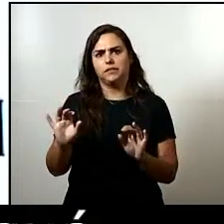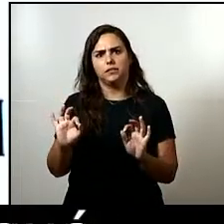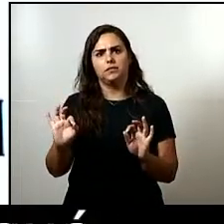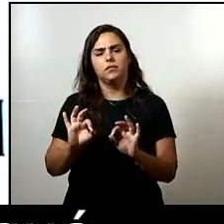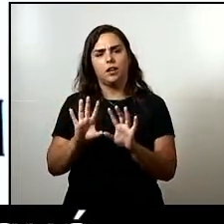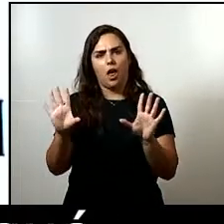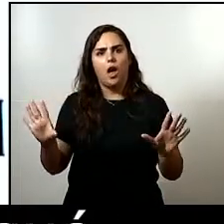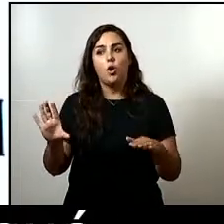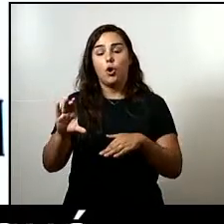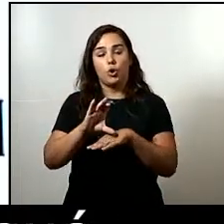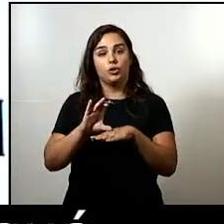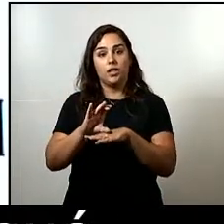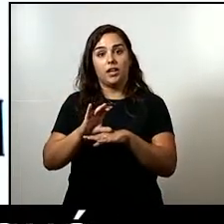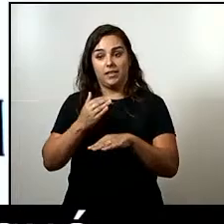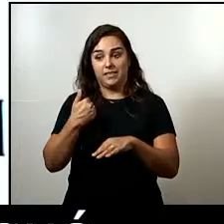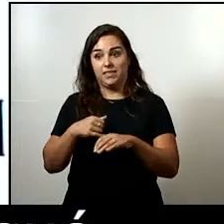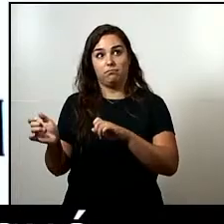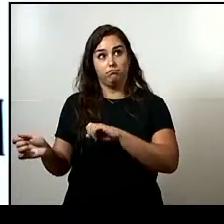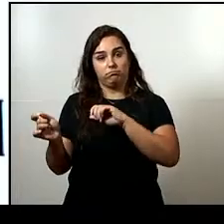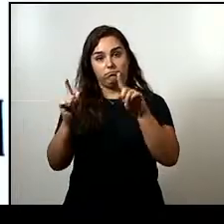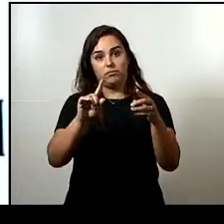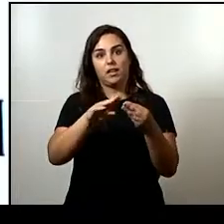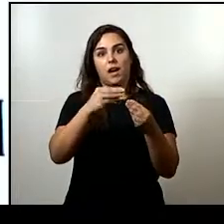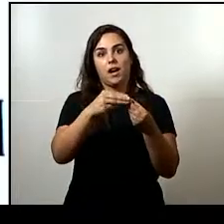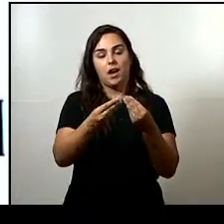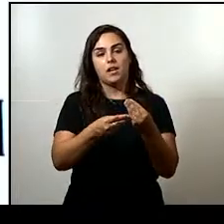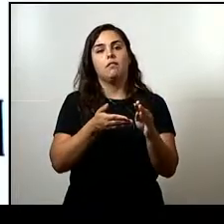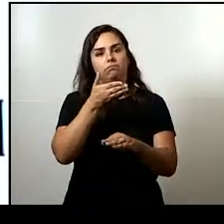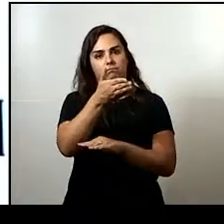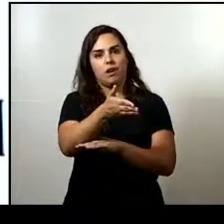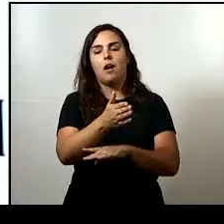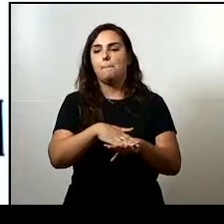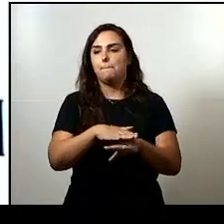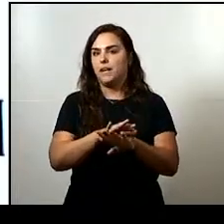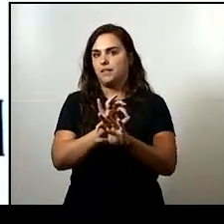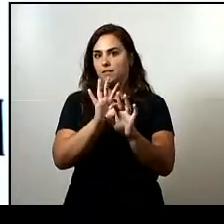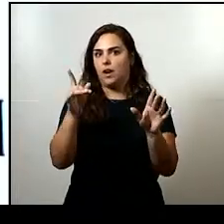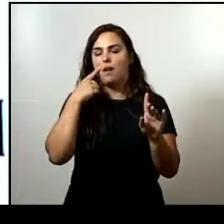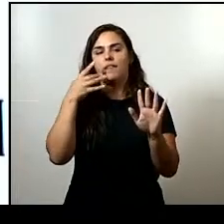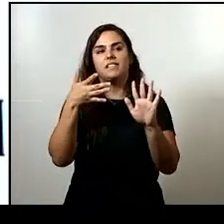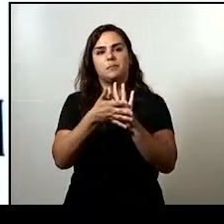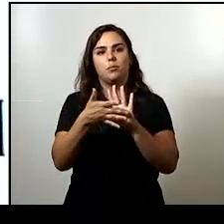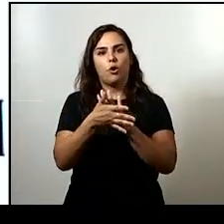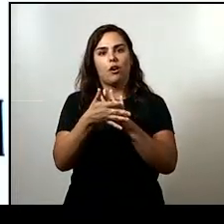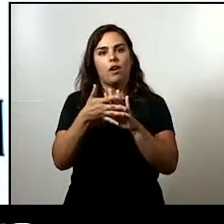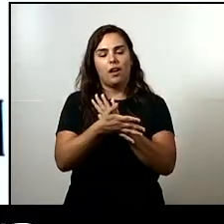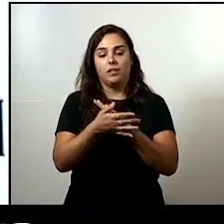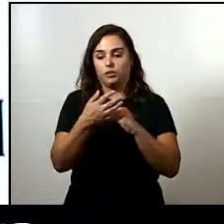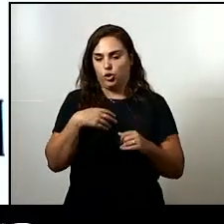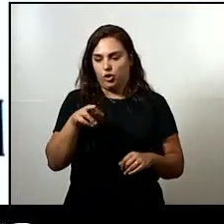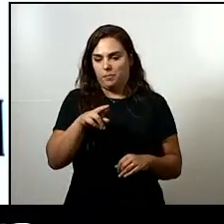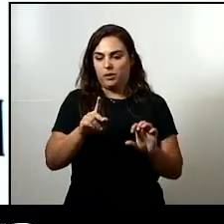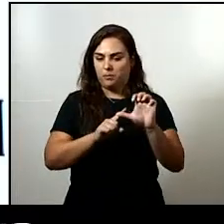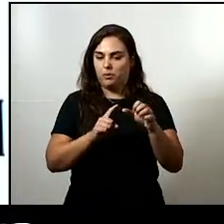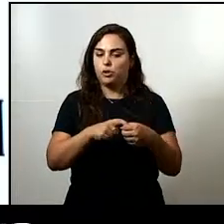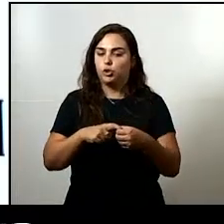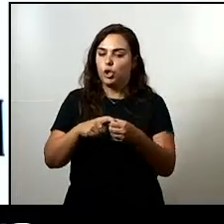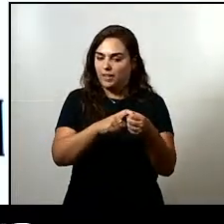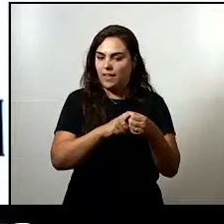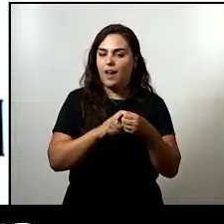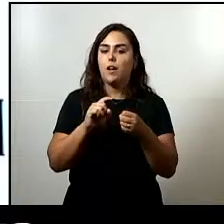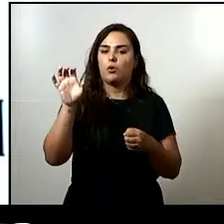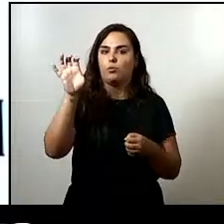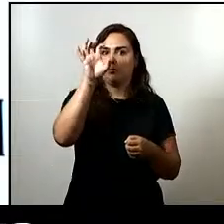Precisamente la consejera viaja ya camino de Canarias para, evidentemente, poder exponer allí, insisto, que Extremadura es solidaria con las comunidades,